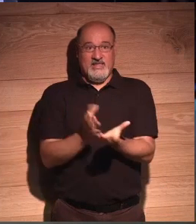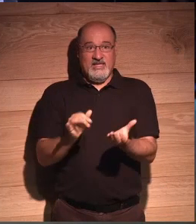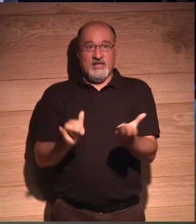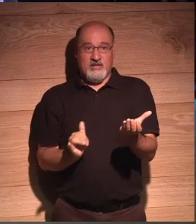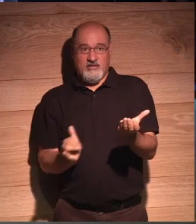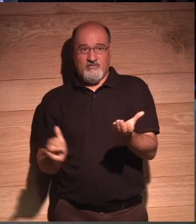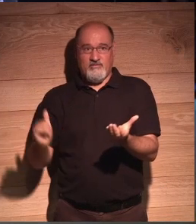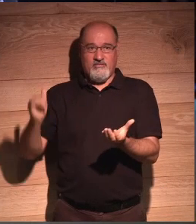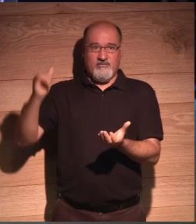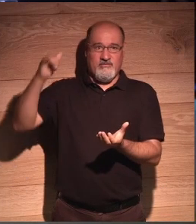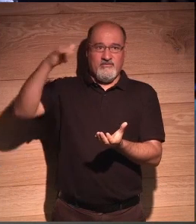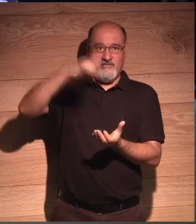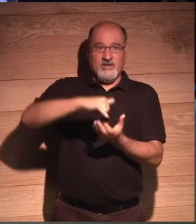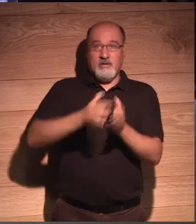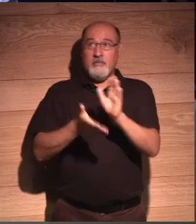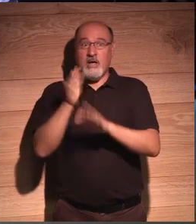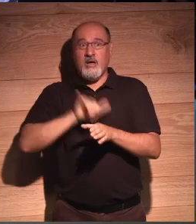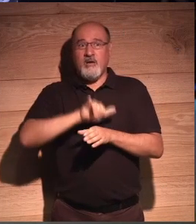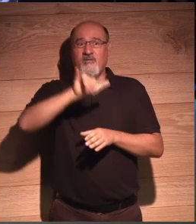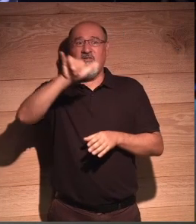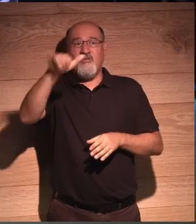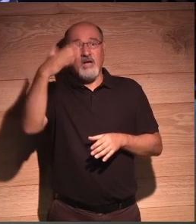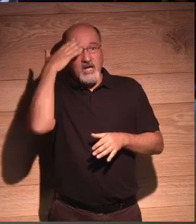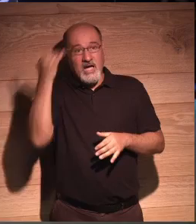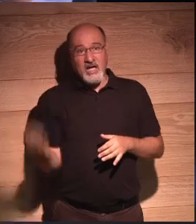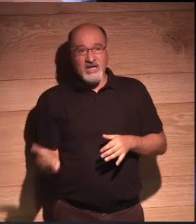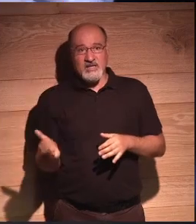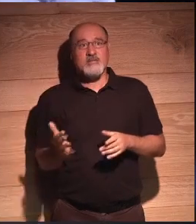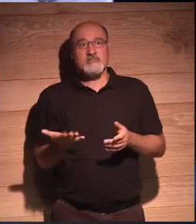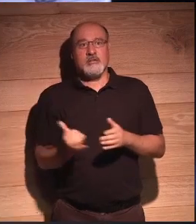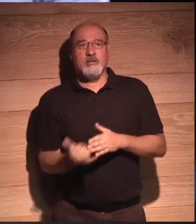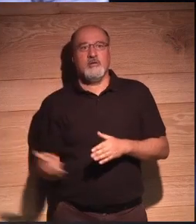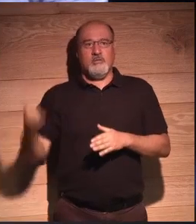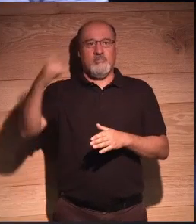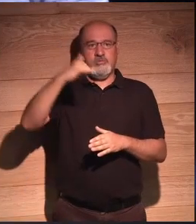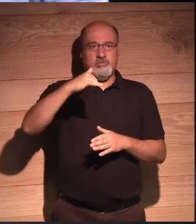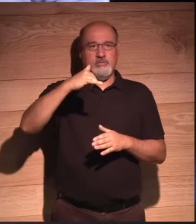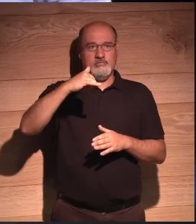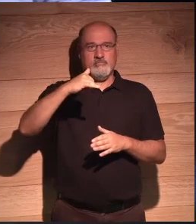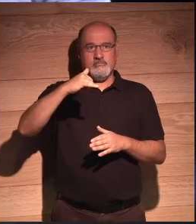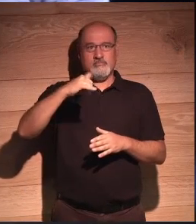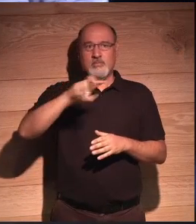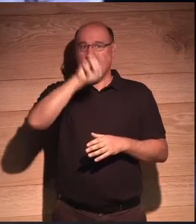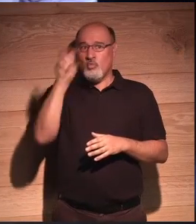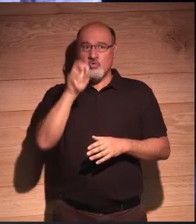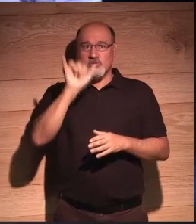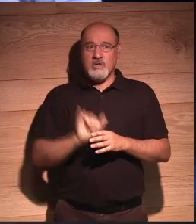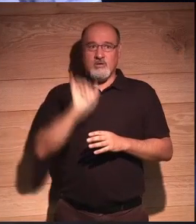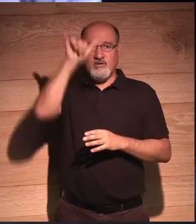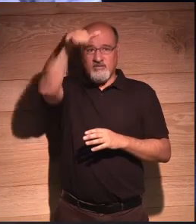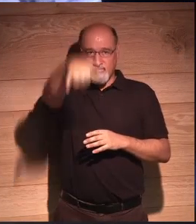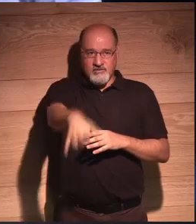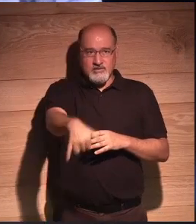vas a Los Ángeles, no haces así, subes así. Entonces, que de alguna manera buscas